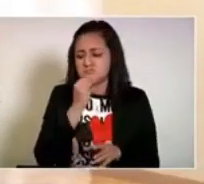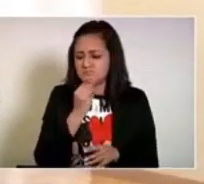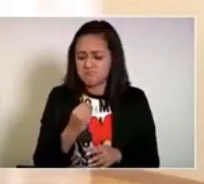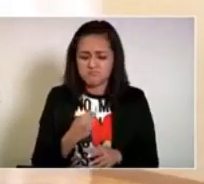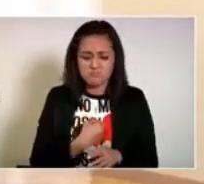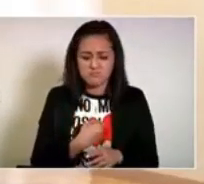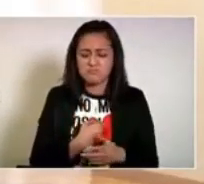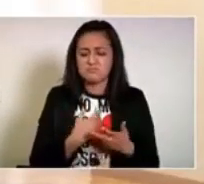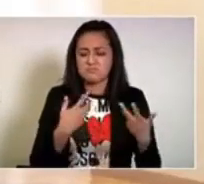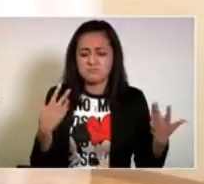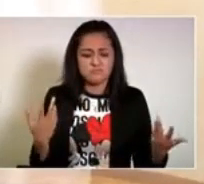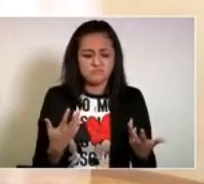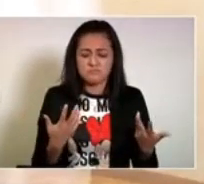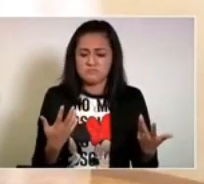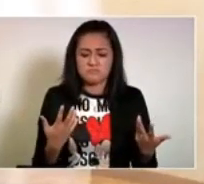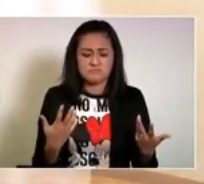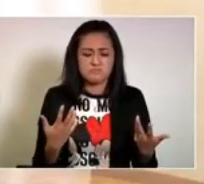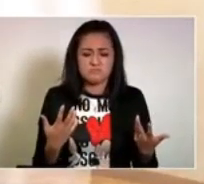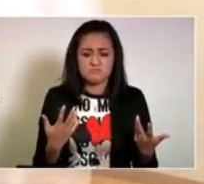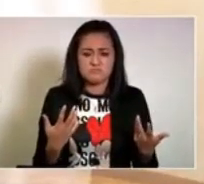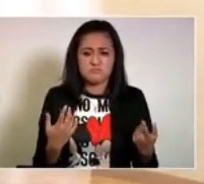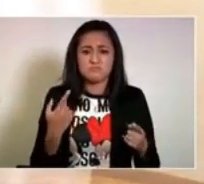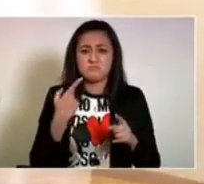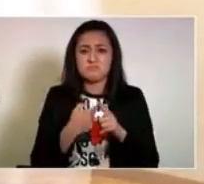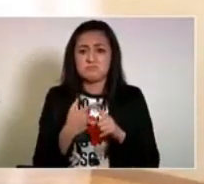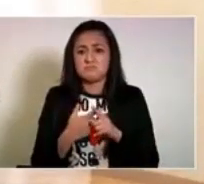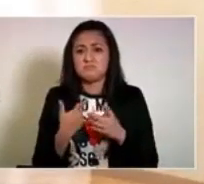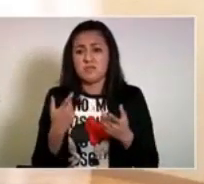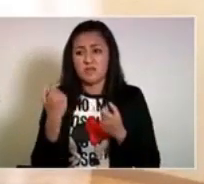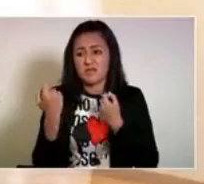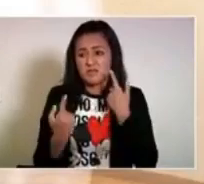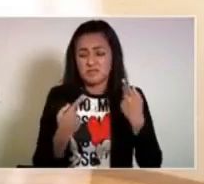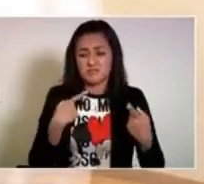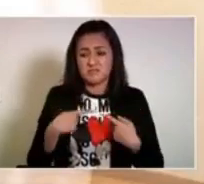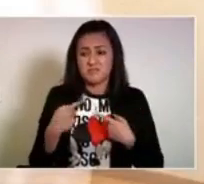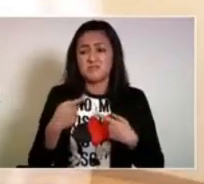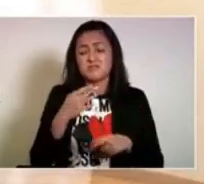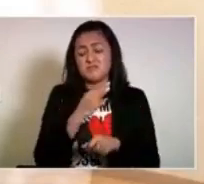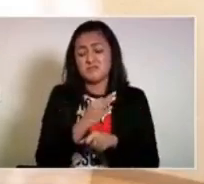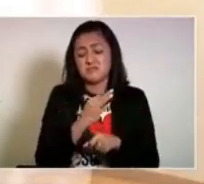de los coyotes de los medicamentos.